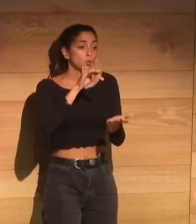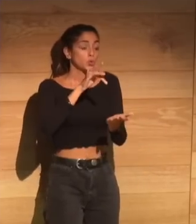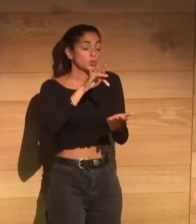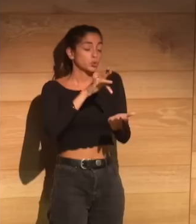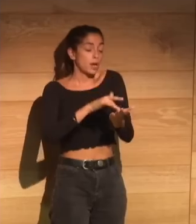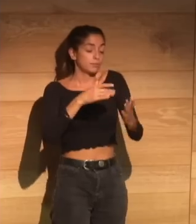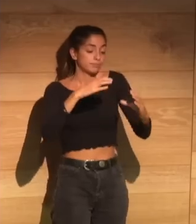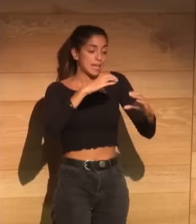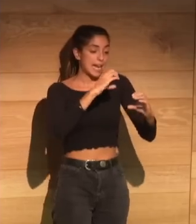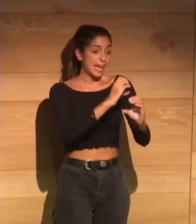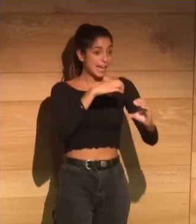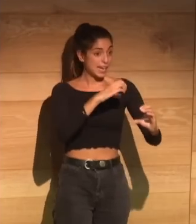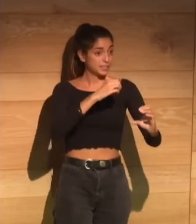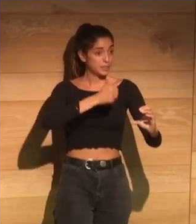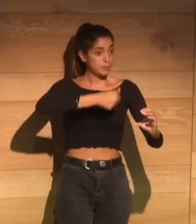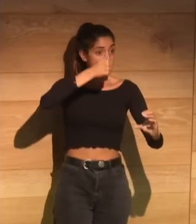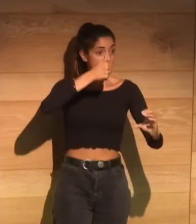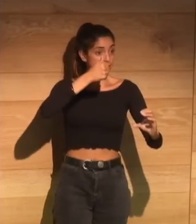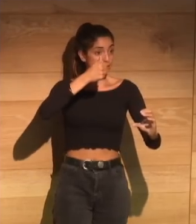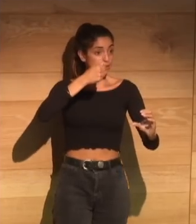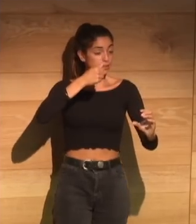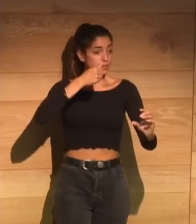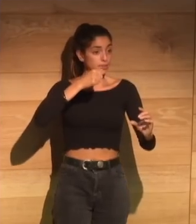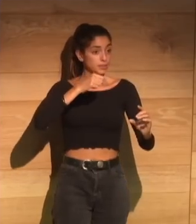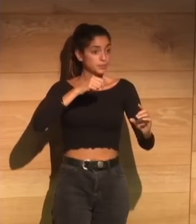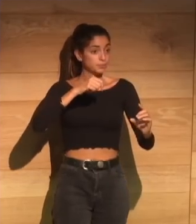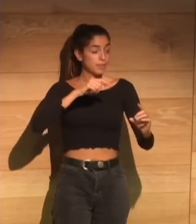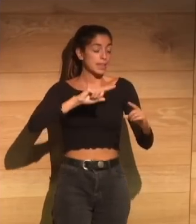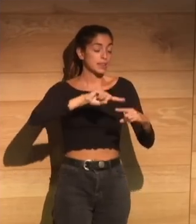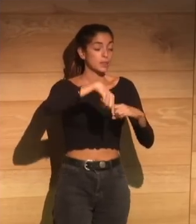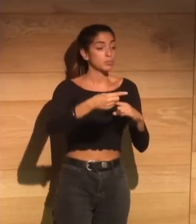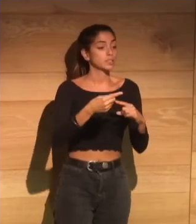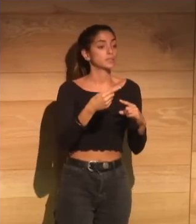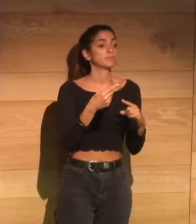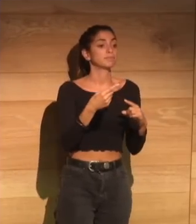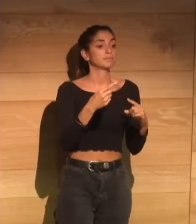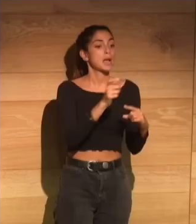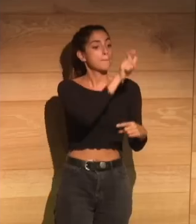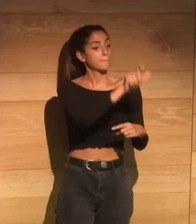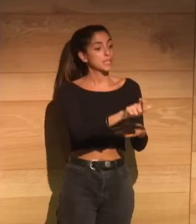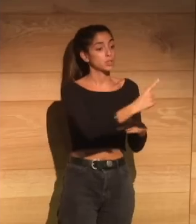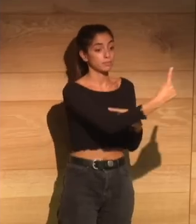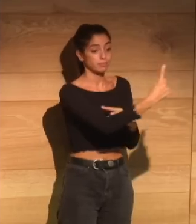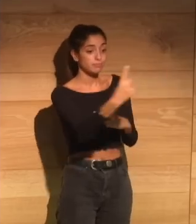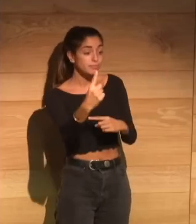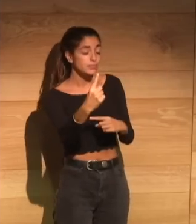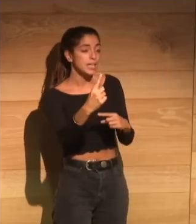hay. Es decir, más te cuesta tener el foco porque en cuanto ese personaje se mueva un metro o medio metro o 10 centímetros, tienes que corregir